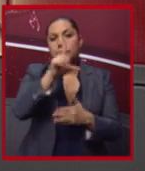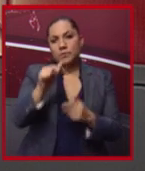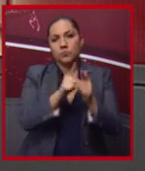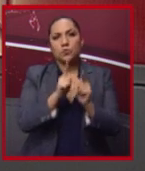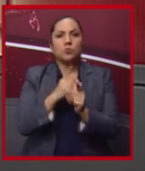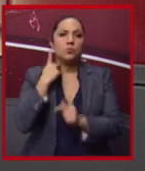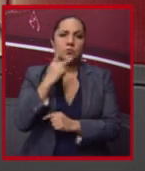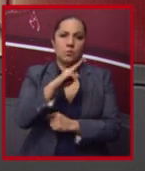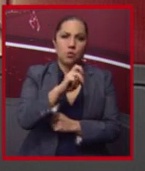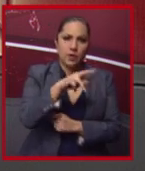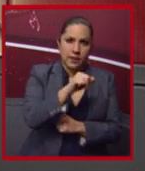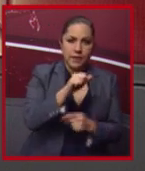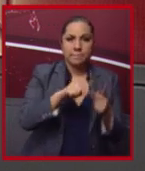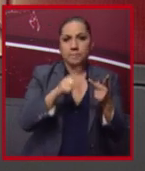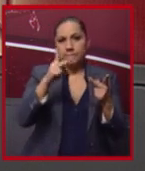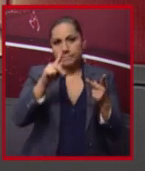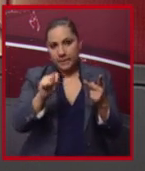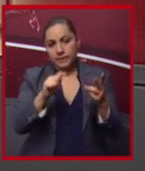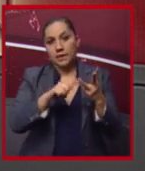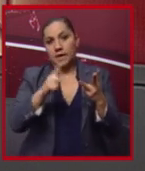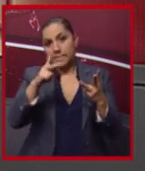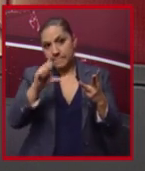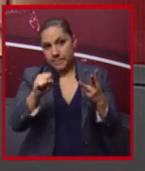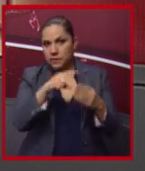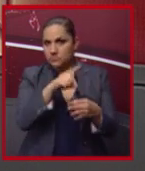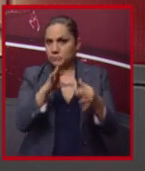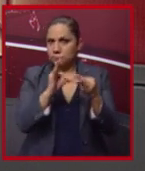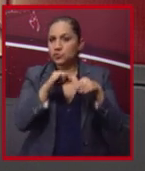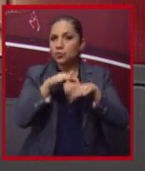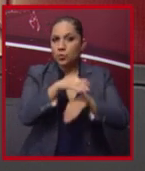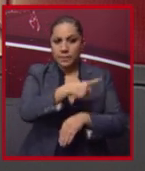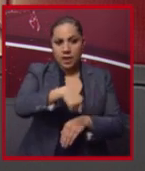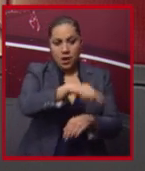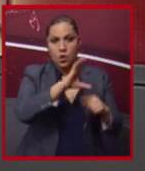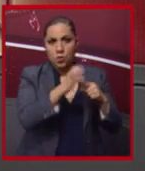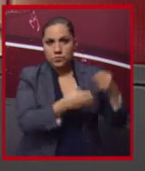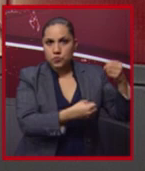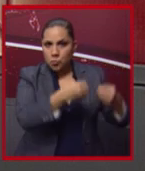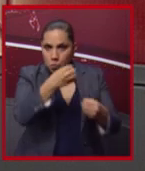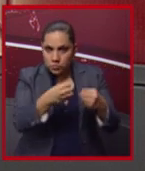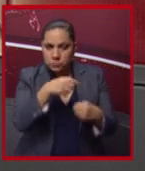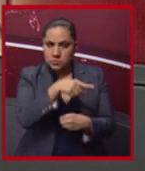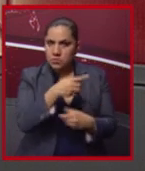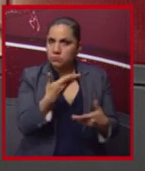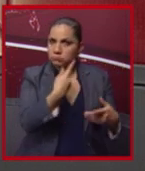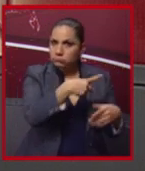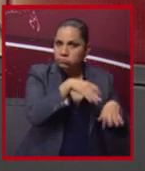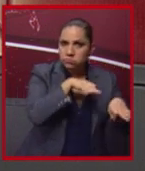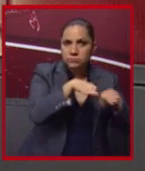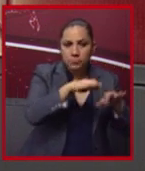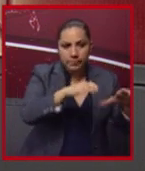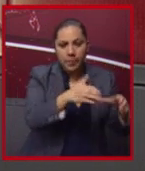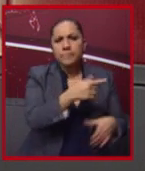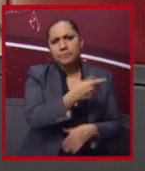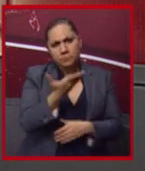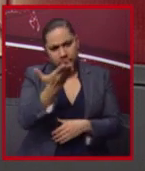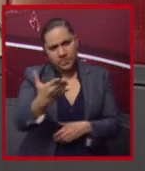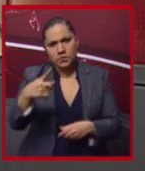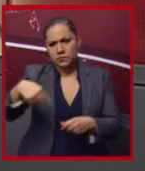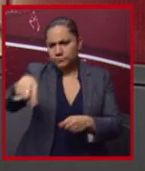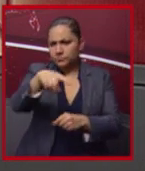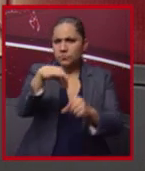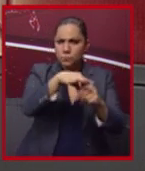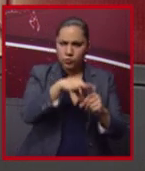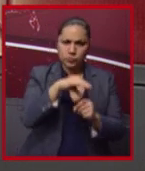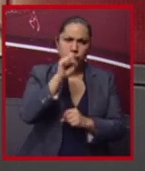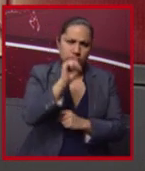Trabajo y Encuentro Social reconocieron el trabajo de la Comisión de Justicia, anunciaron voto a favor del dictamen y pidieron a sus pares hacer lo mismo.